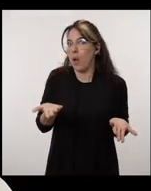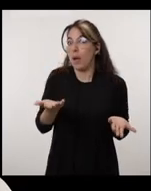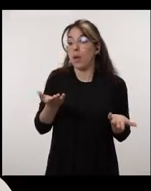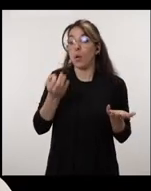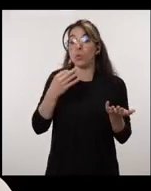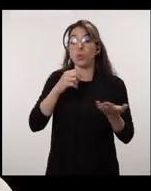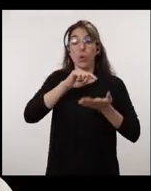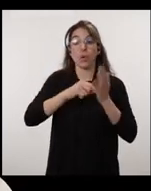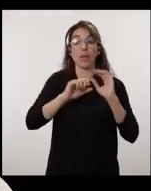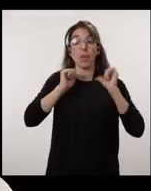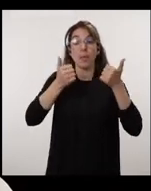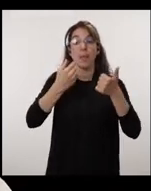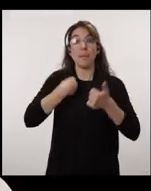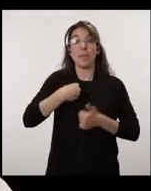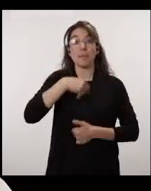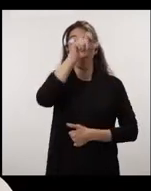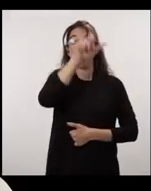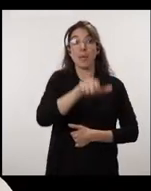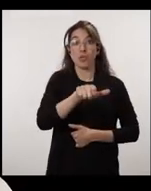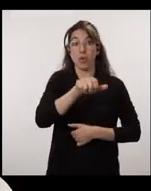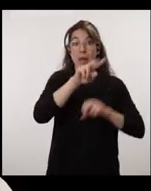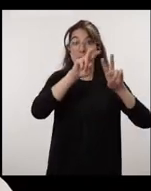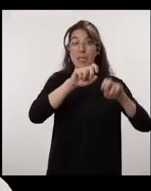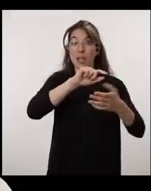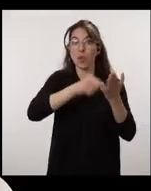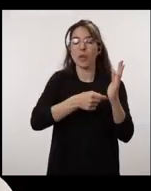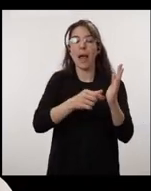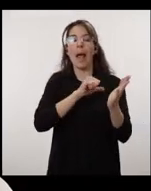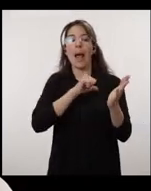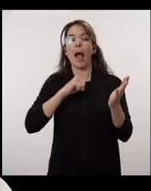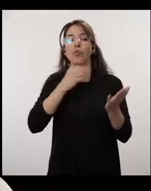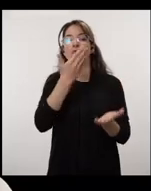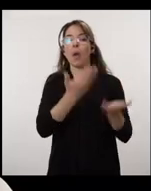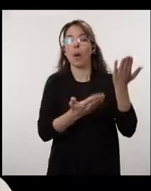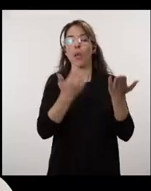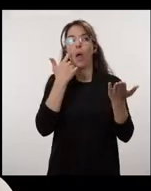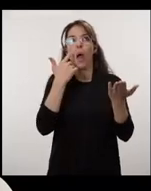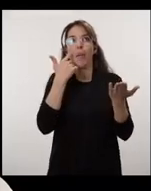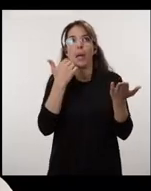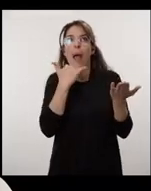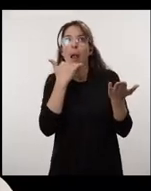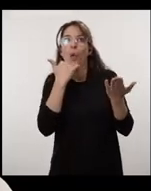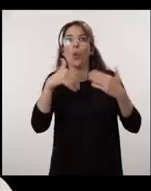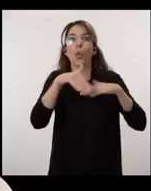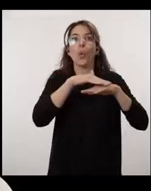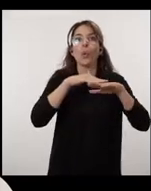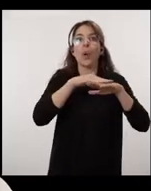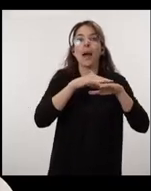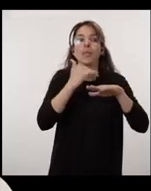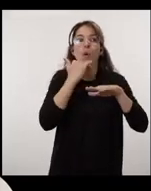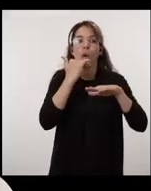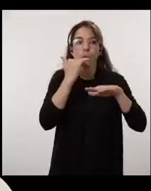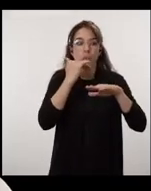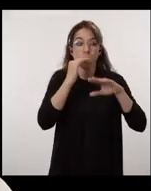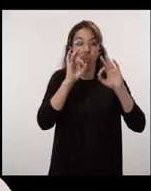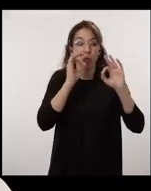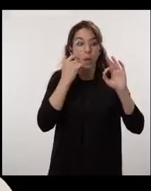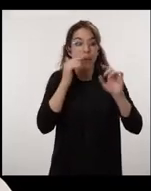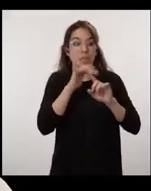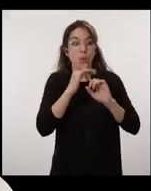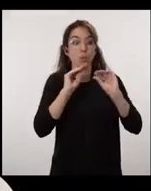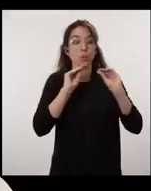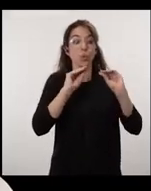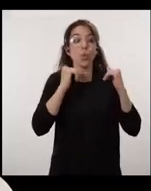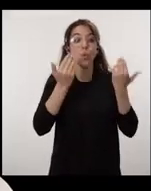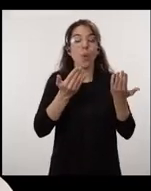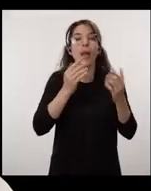se va a autoevaluar para que para tener un poco una base y una línea de partida de cómo es su situación y poder alcanzar mejor